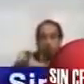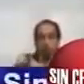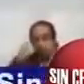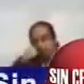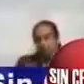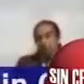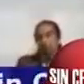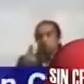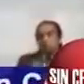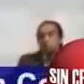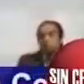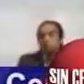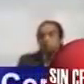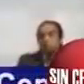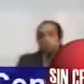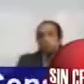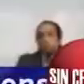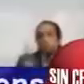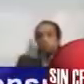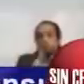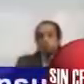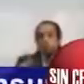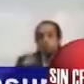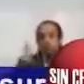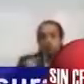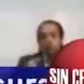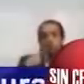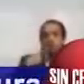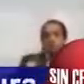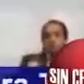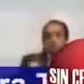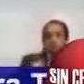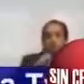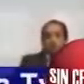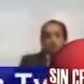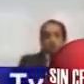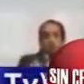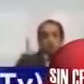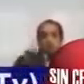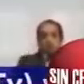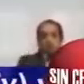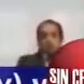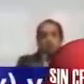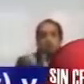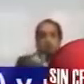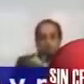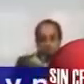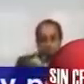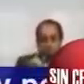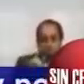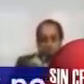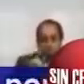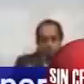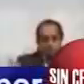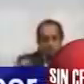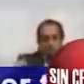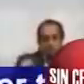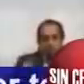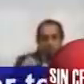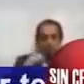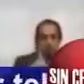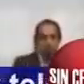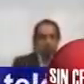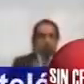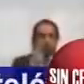públicos, pero quien pone la denuncia pues es la empresa privada, que es quien fue la afectada en este